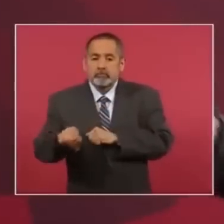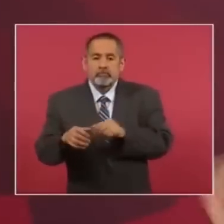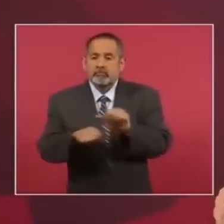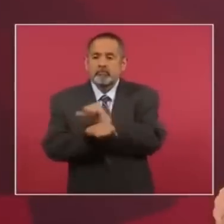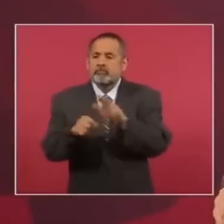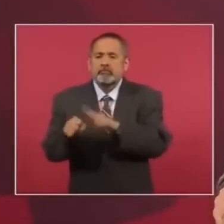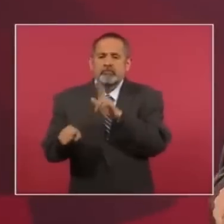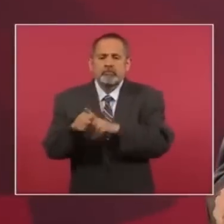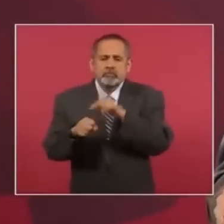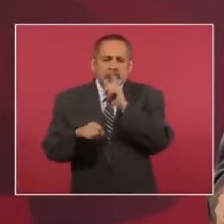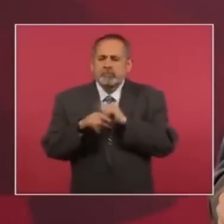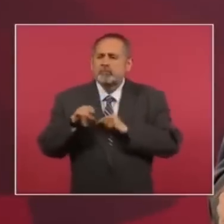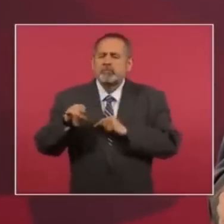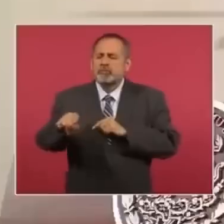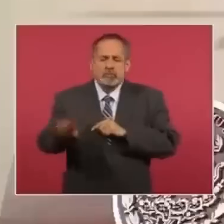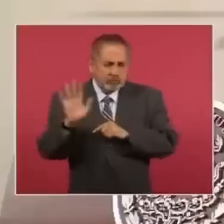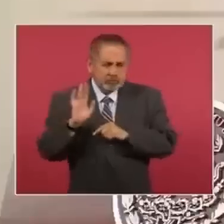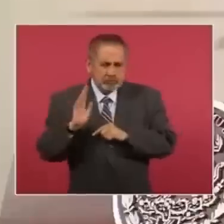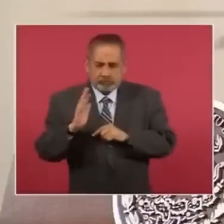normal,